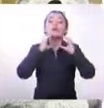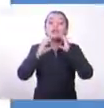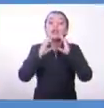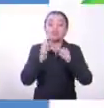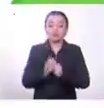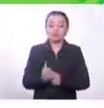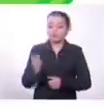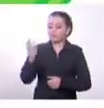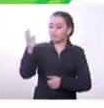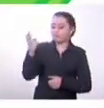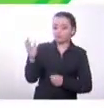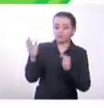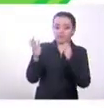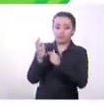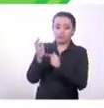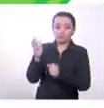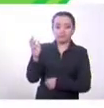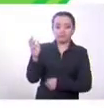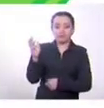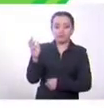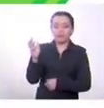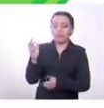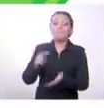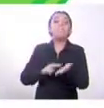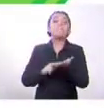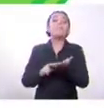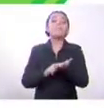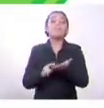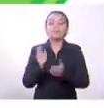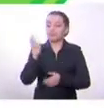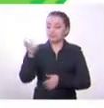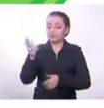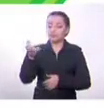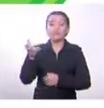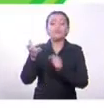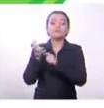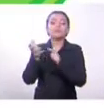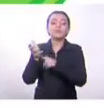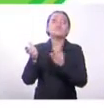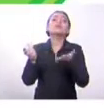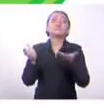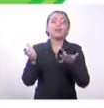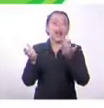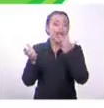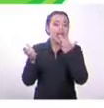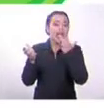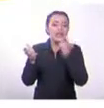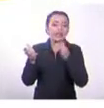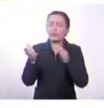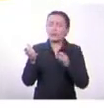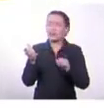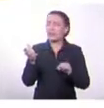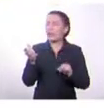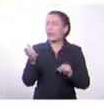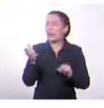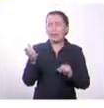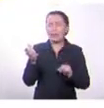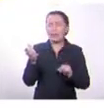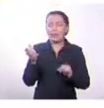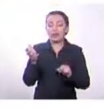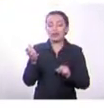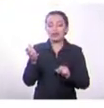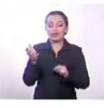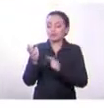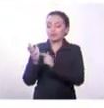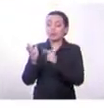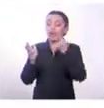mango y lo está en color verde, ¿qué significa? Que está ácido. Y si ya está amarillito o